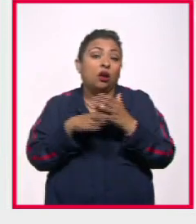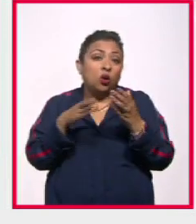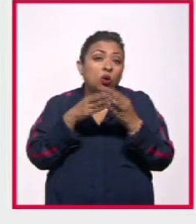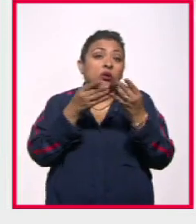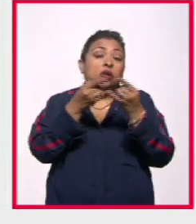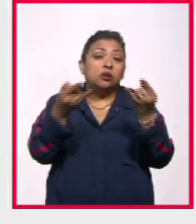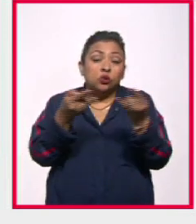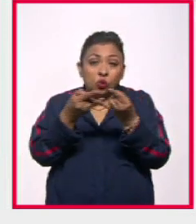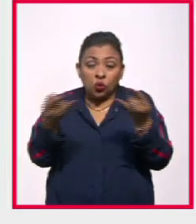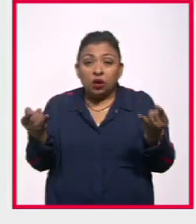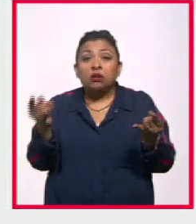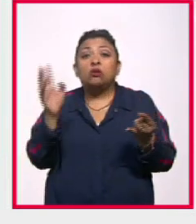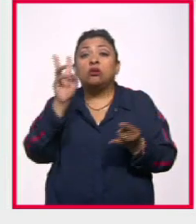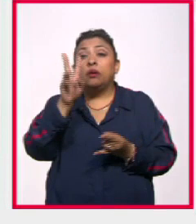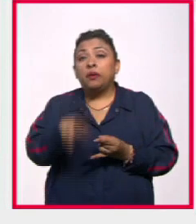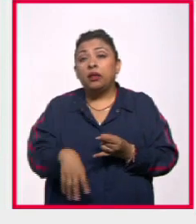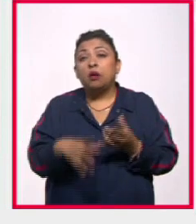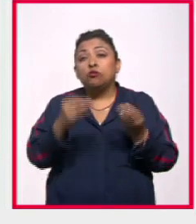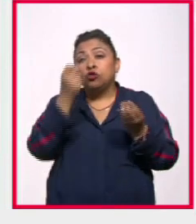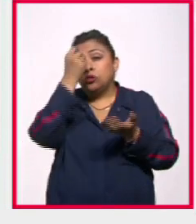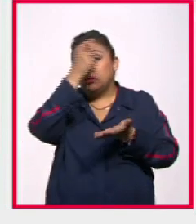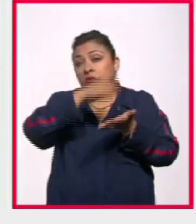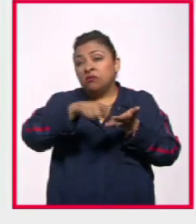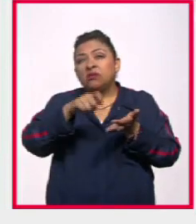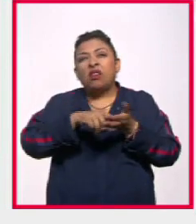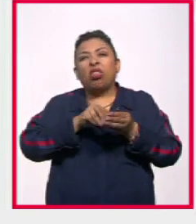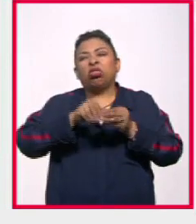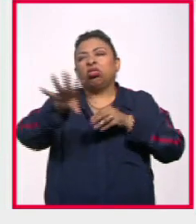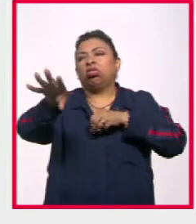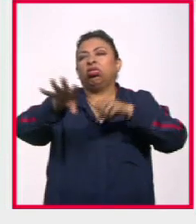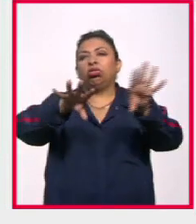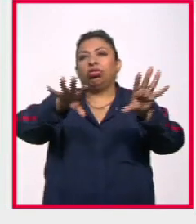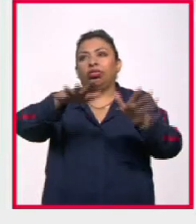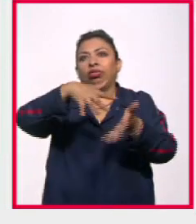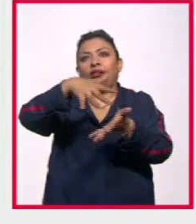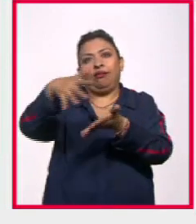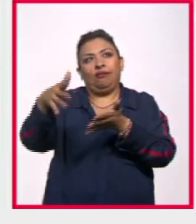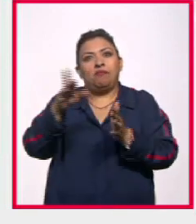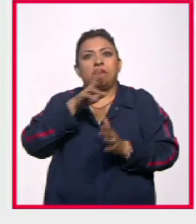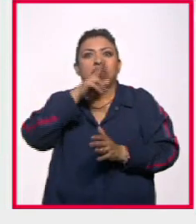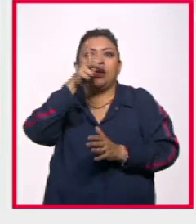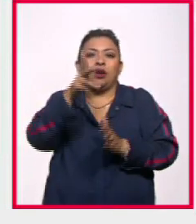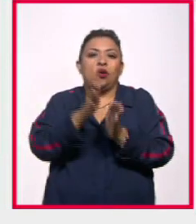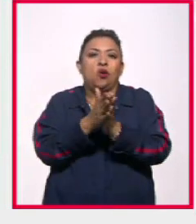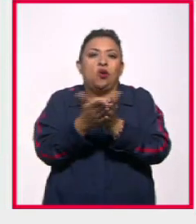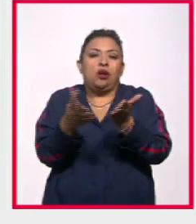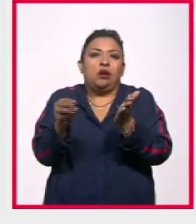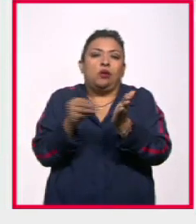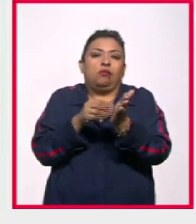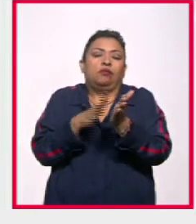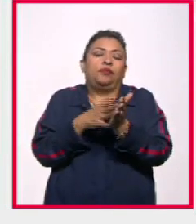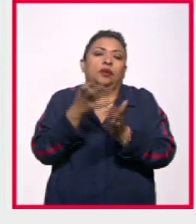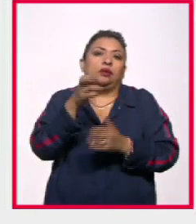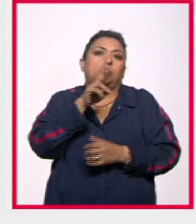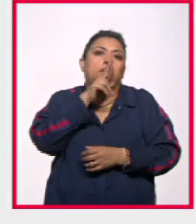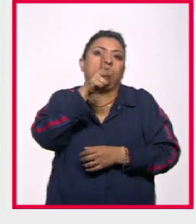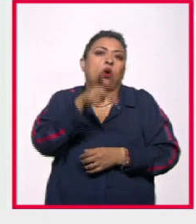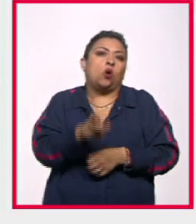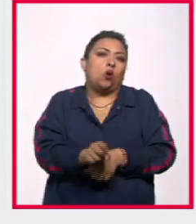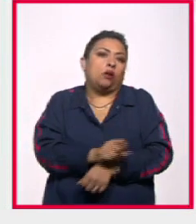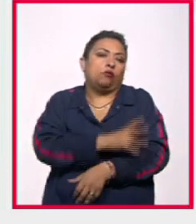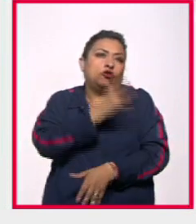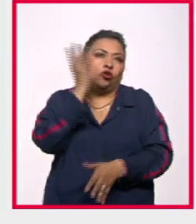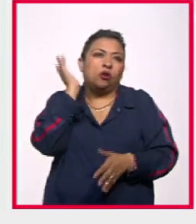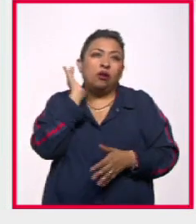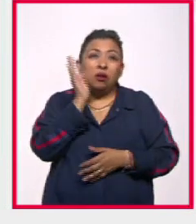cuentos que han hecho muchos escritores y que están ahí desbalagados, ¿no? Que estuviera en un solo tomo, tal vez sería muy emocionante. Efectivamente.